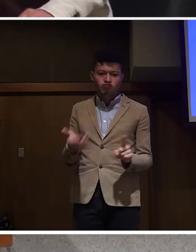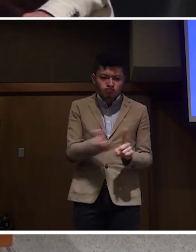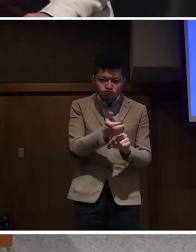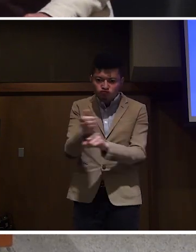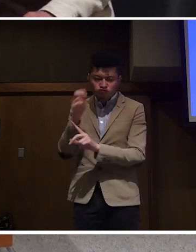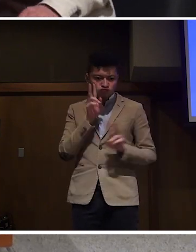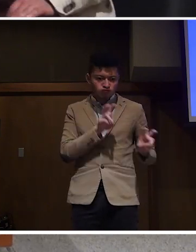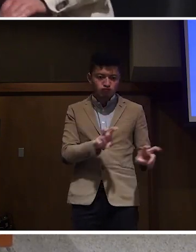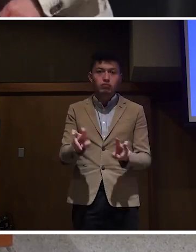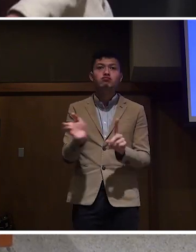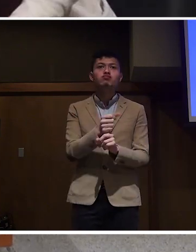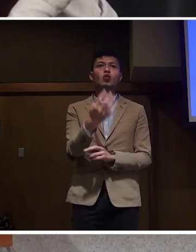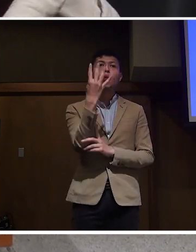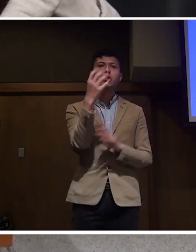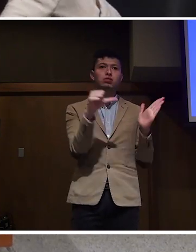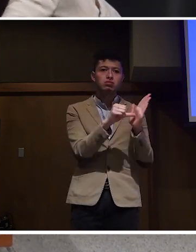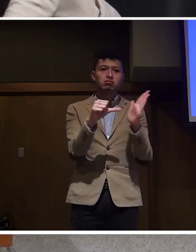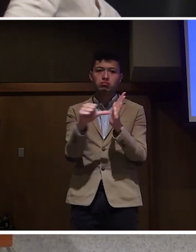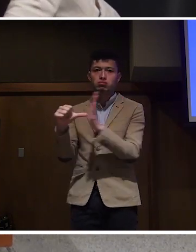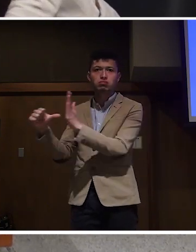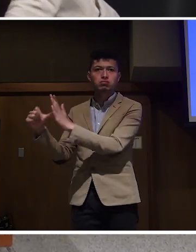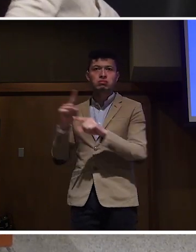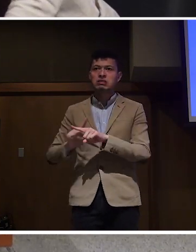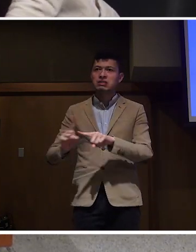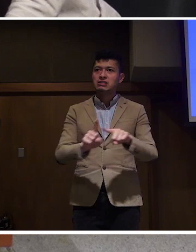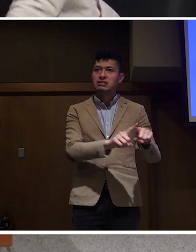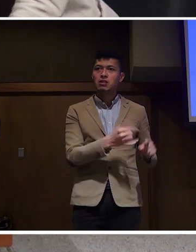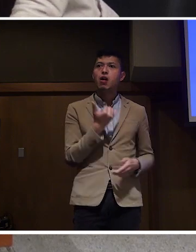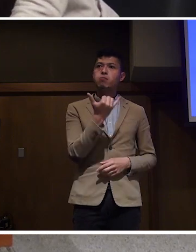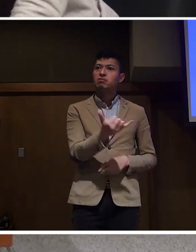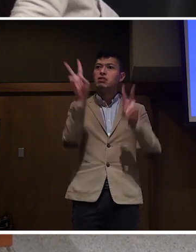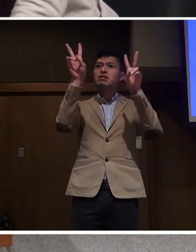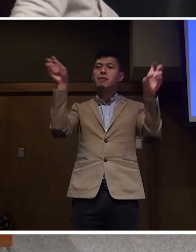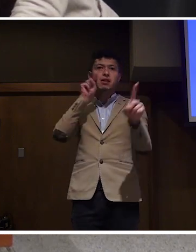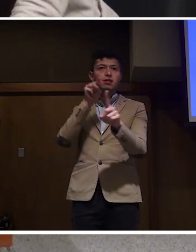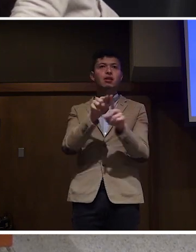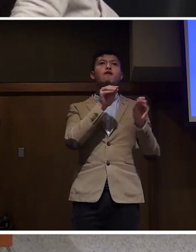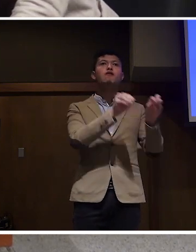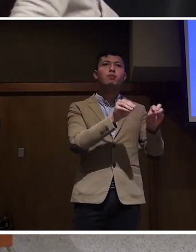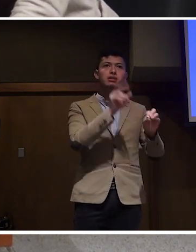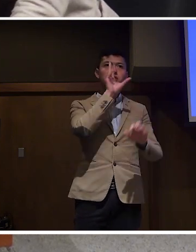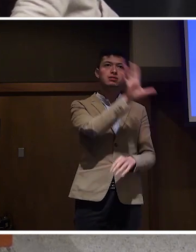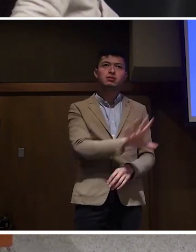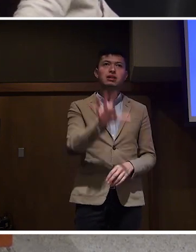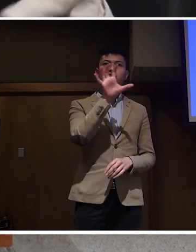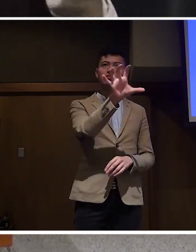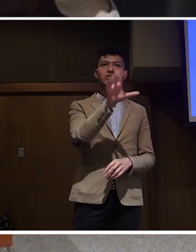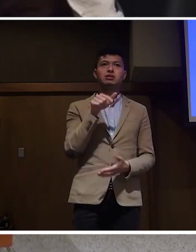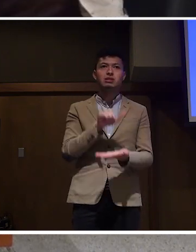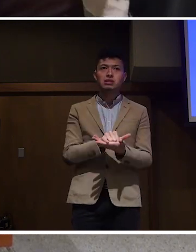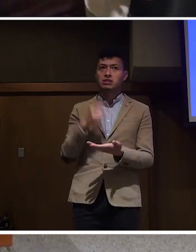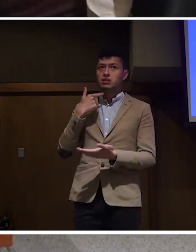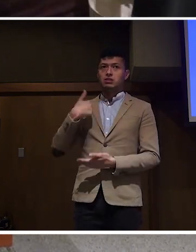refieren específicamente a ese tema, o sea, nos sentimos muy honrados de que Jorge Orlando esté presente